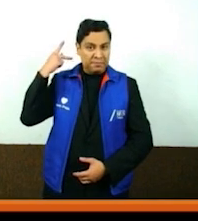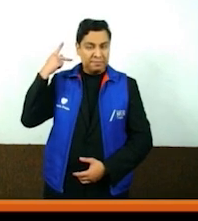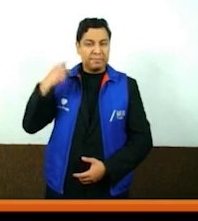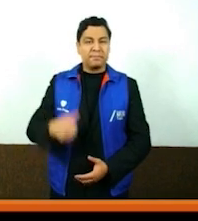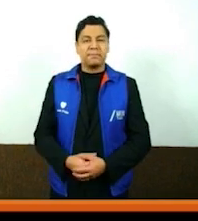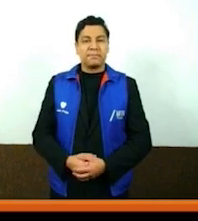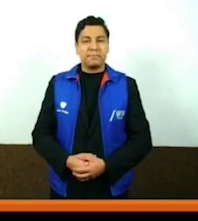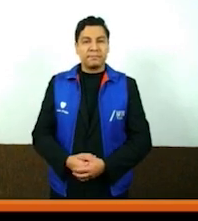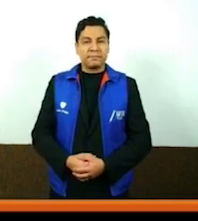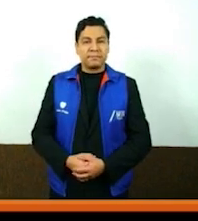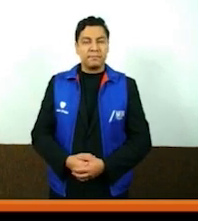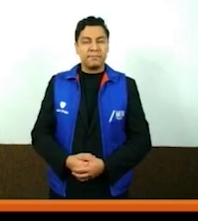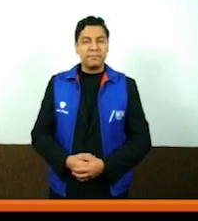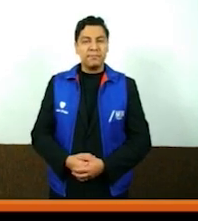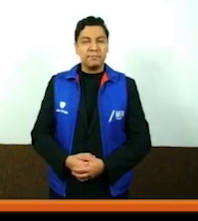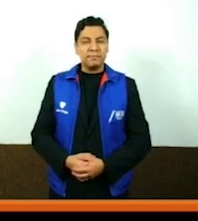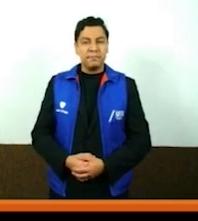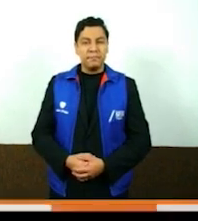Puebla.